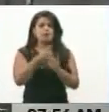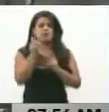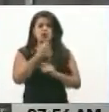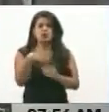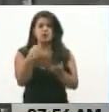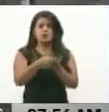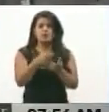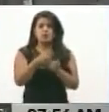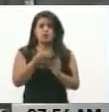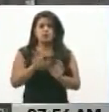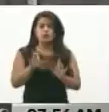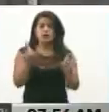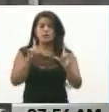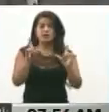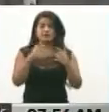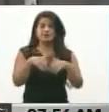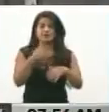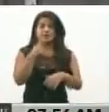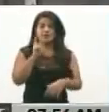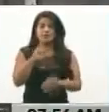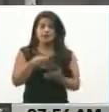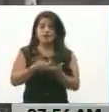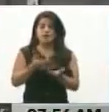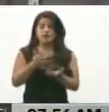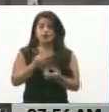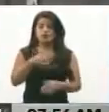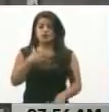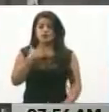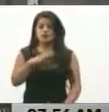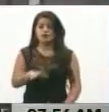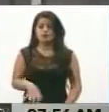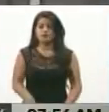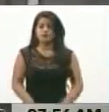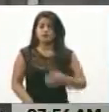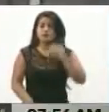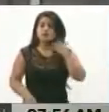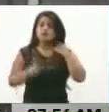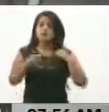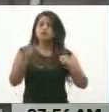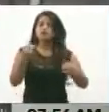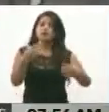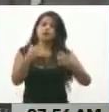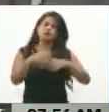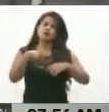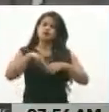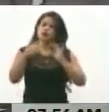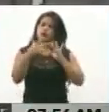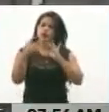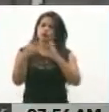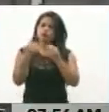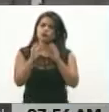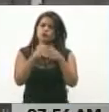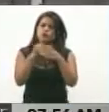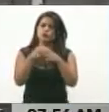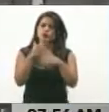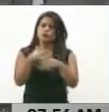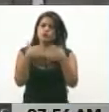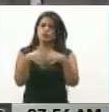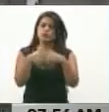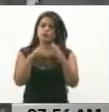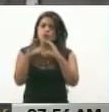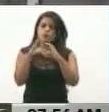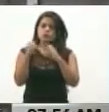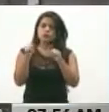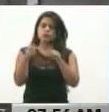a las empresas de telecomunicaciones. Y si supieras que muchas empresas, nosotros somos muy cercanos a las cámaras de empresarios de